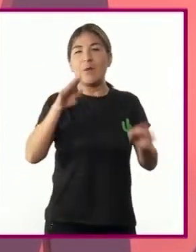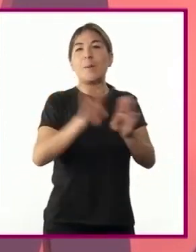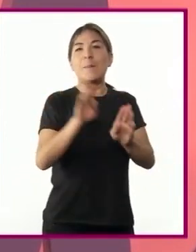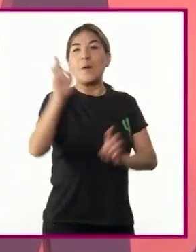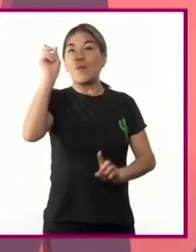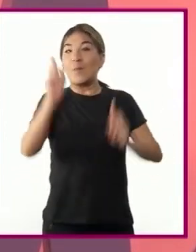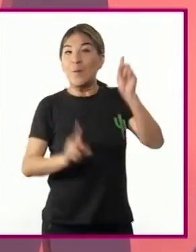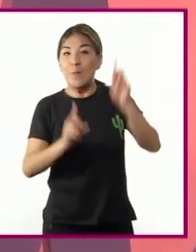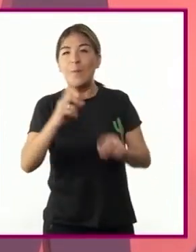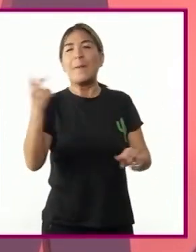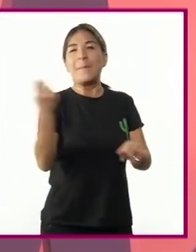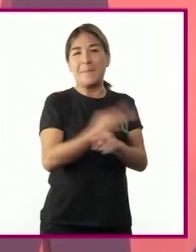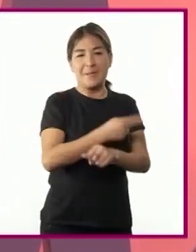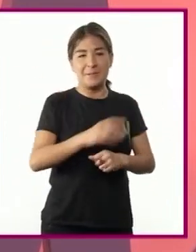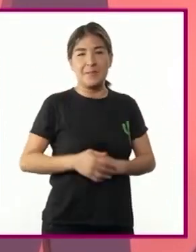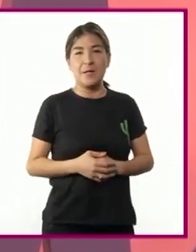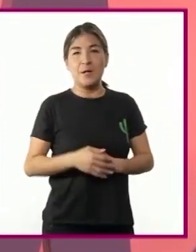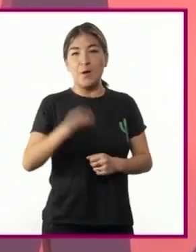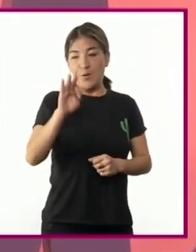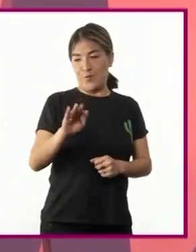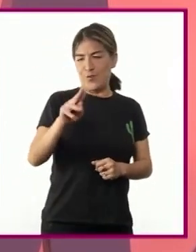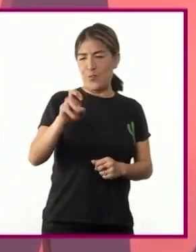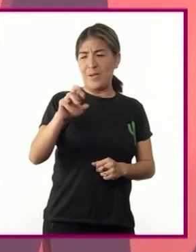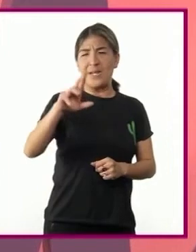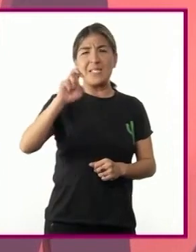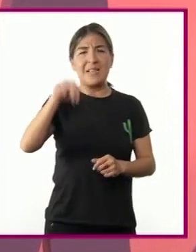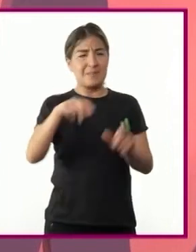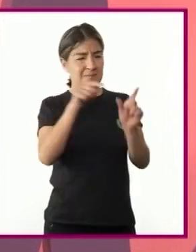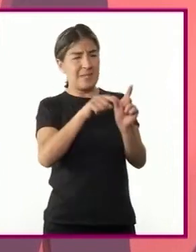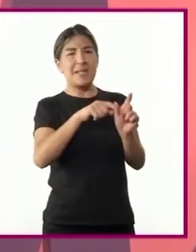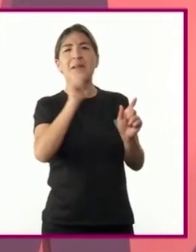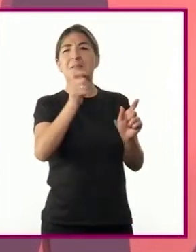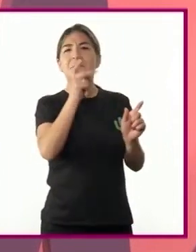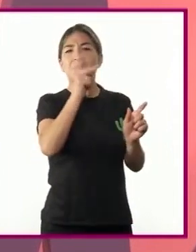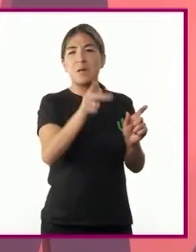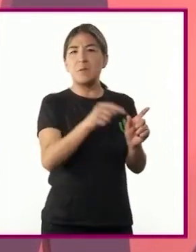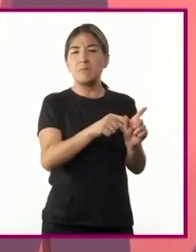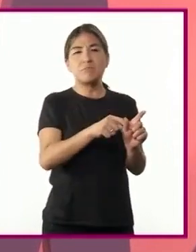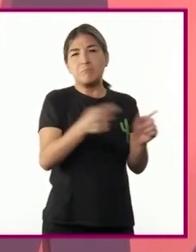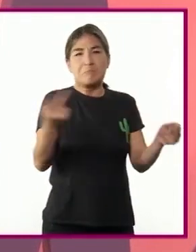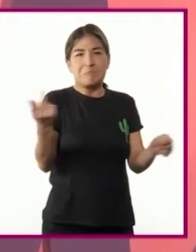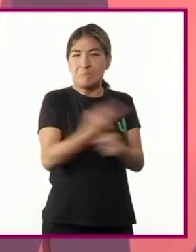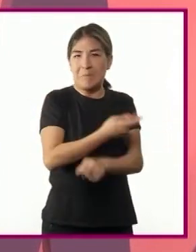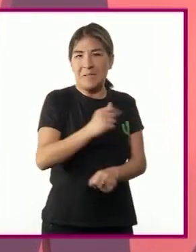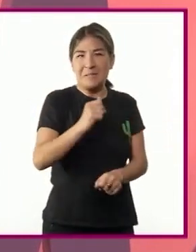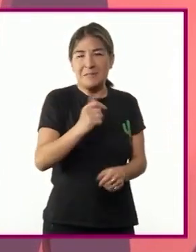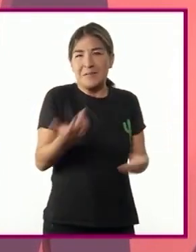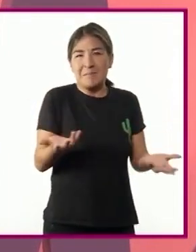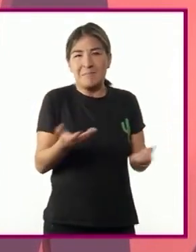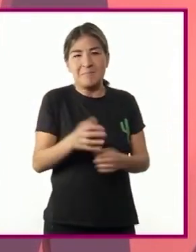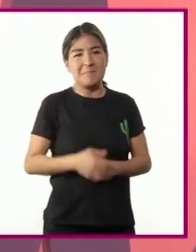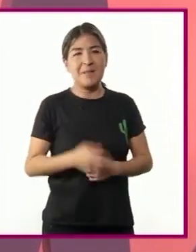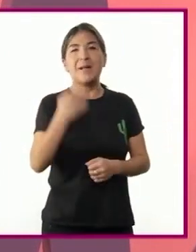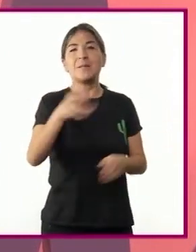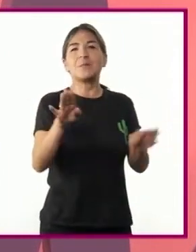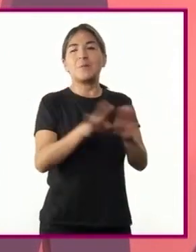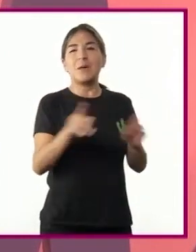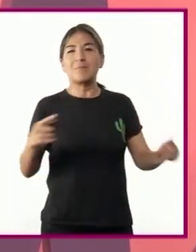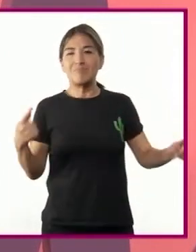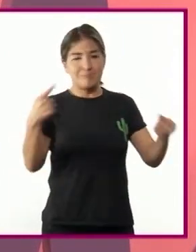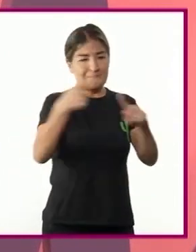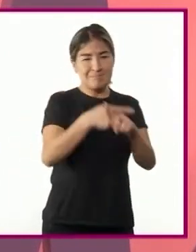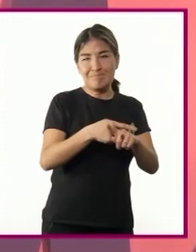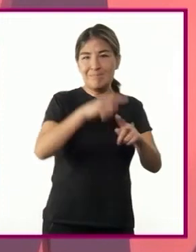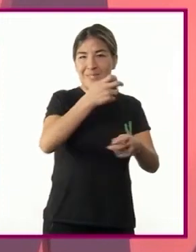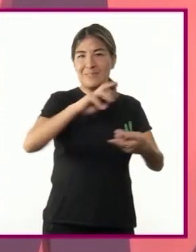hipotético. Fueran nos pone en una situación que no sucedió, es decir, contrafactual, y